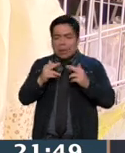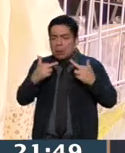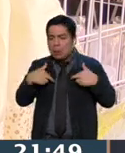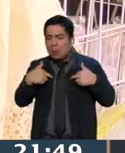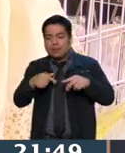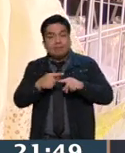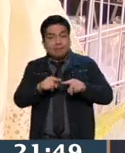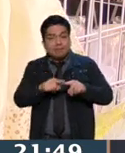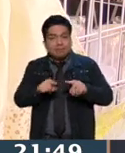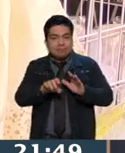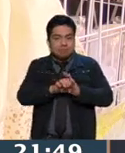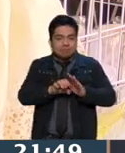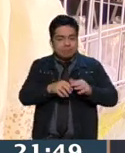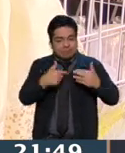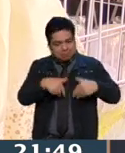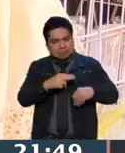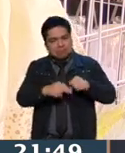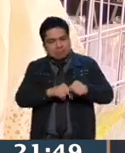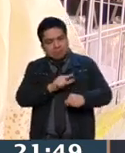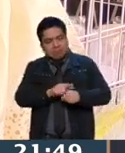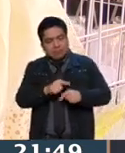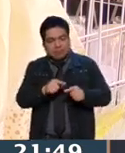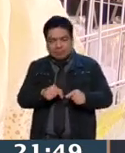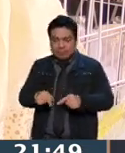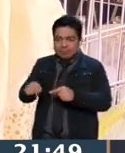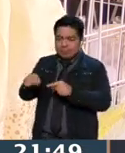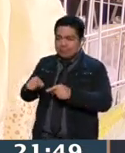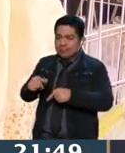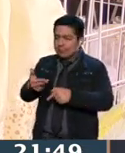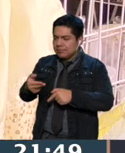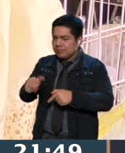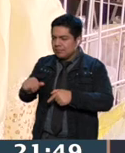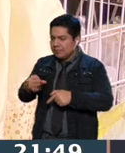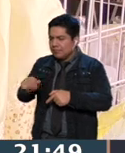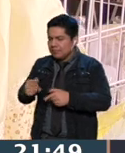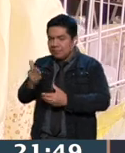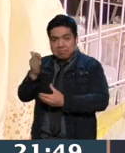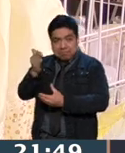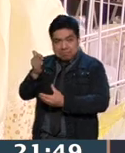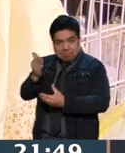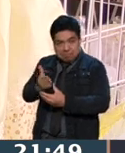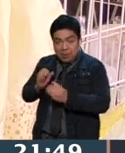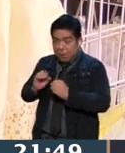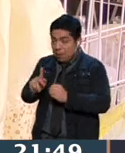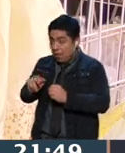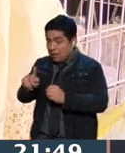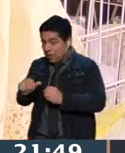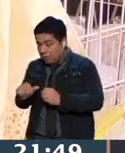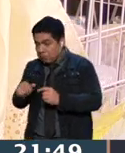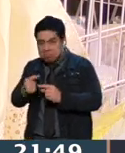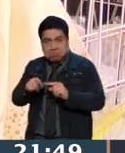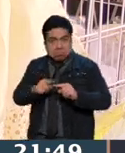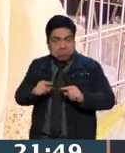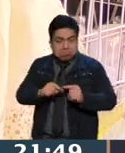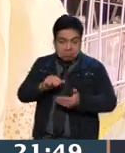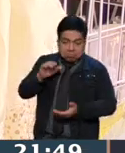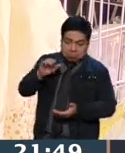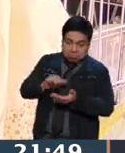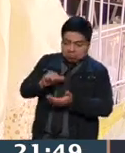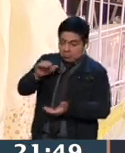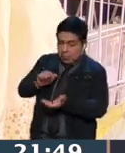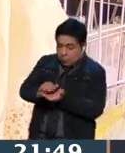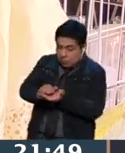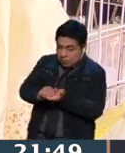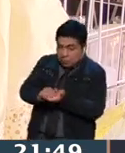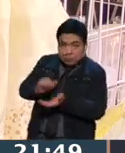Jesús, desde el ropón más tradicional hasta el del huachicolero, taquero o volador de Papantla, en diferentes tamaños, desde el más